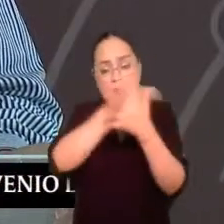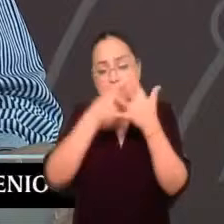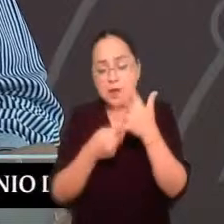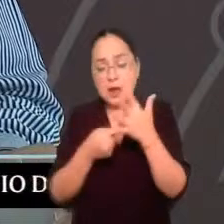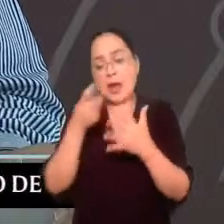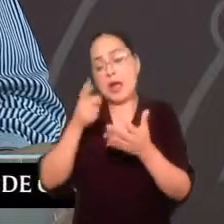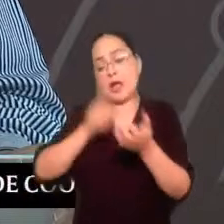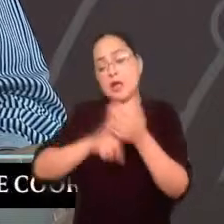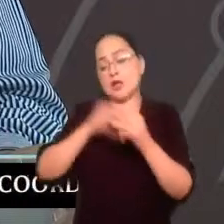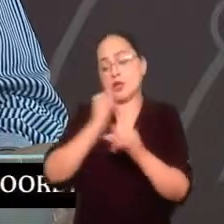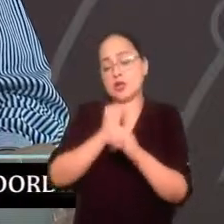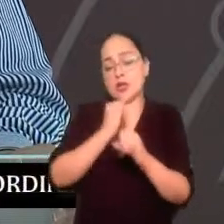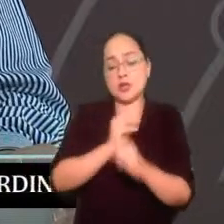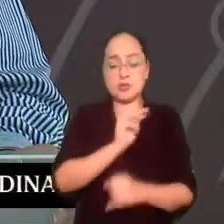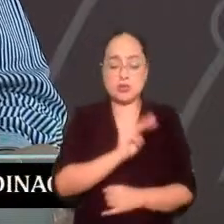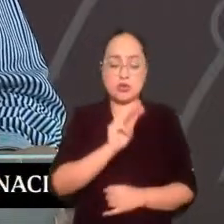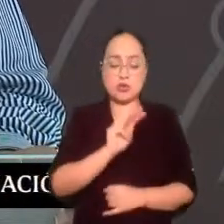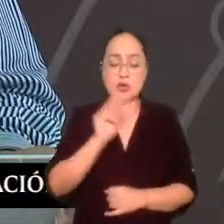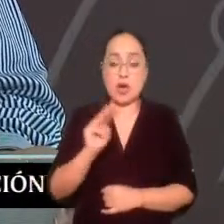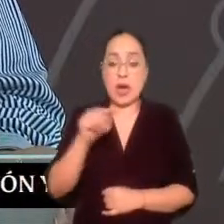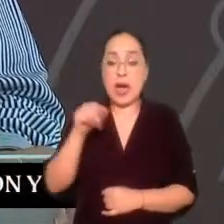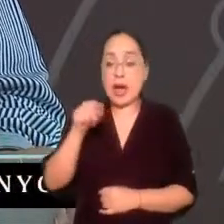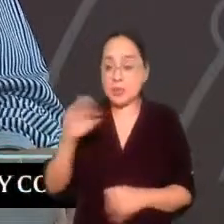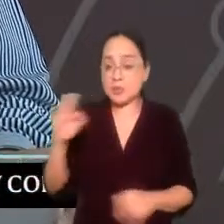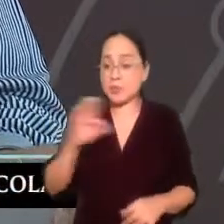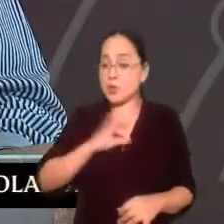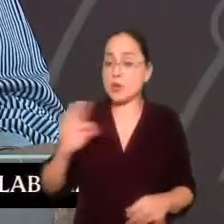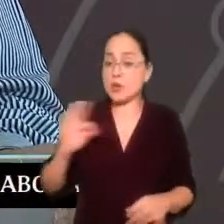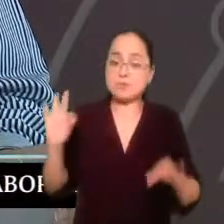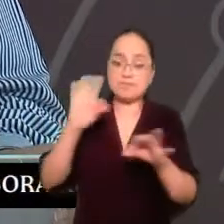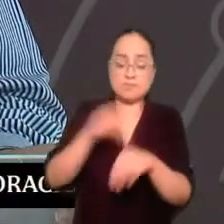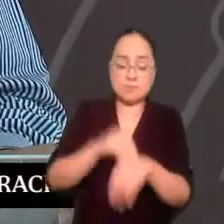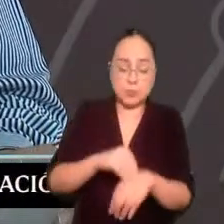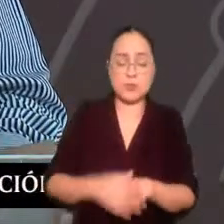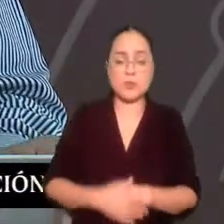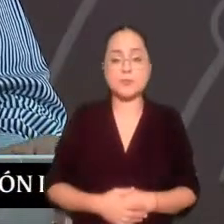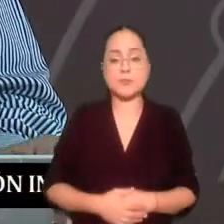Los propietarios de los carros, y estamos en eso,